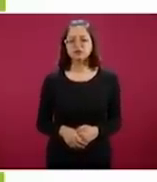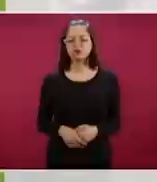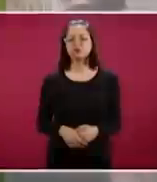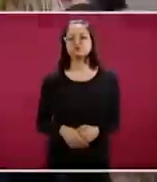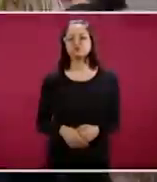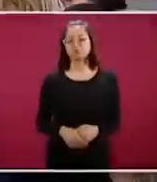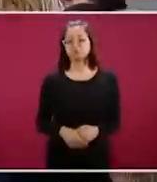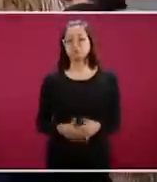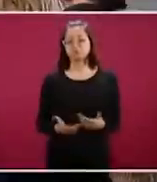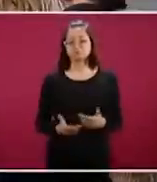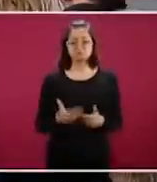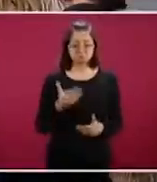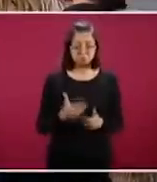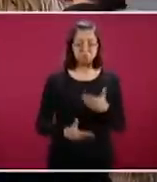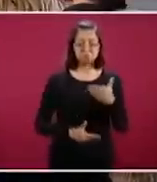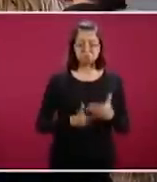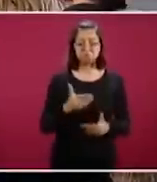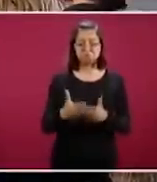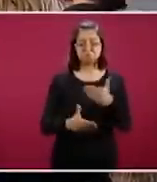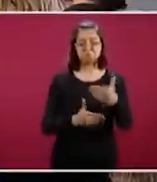Vamos bien,